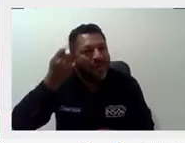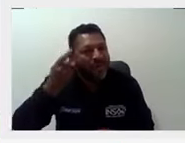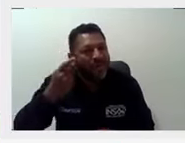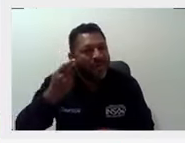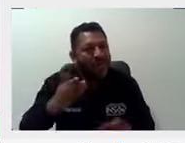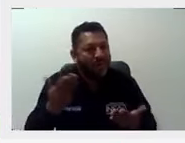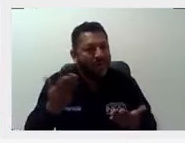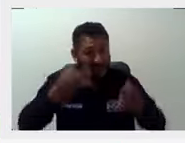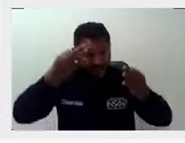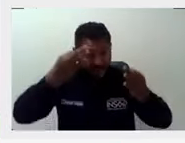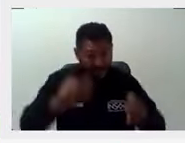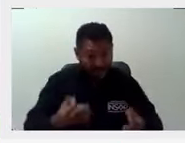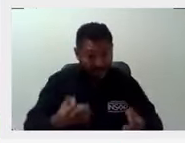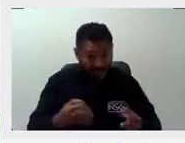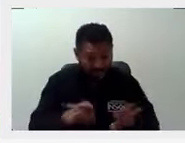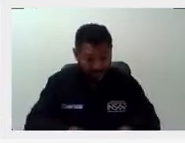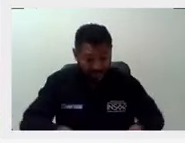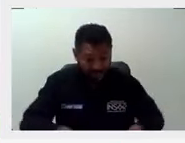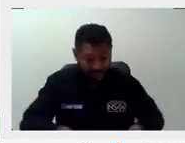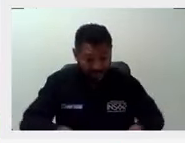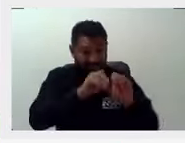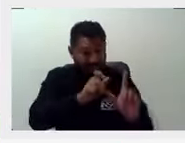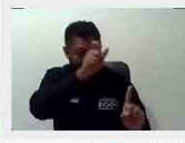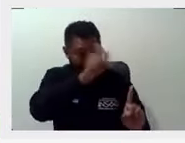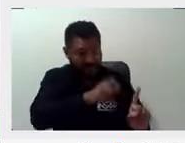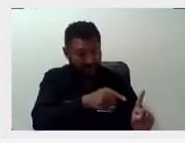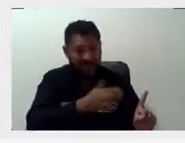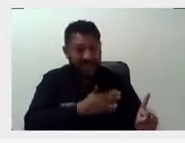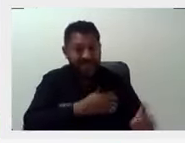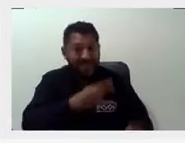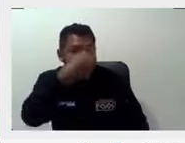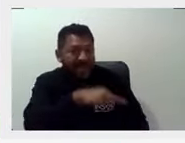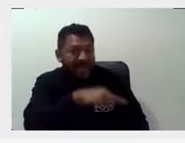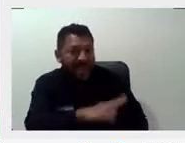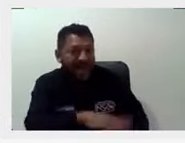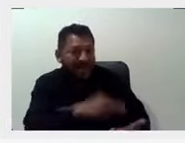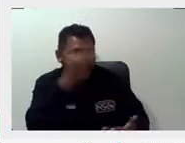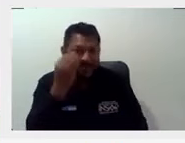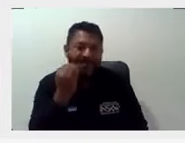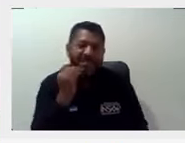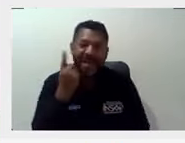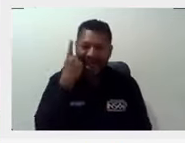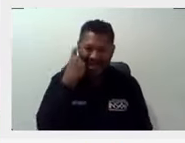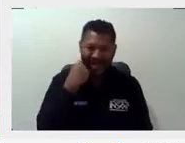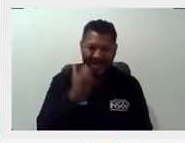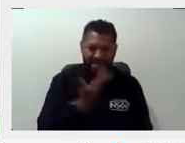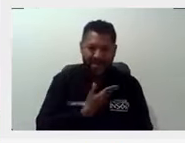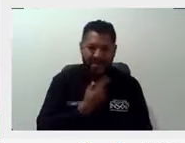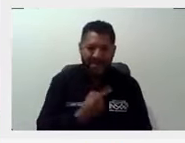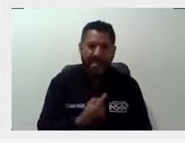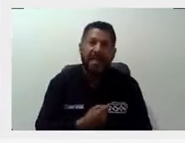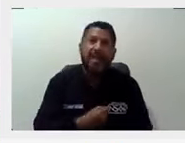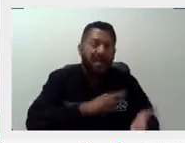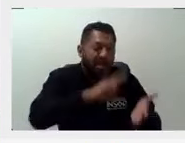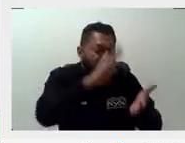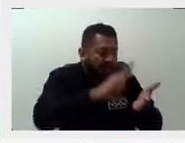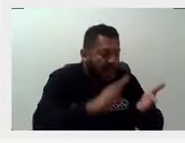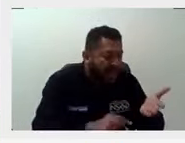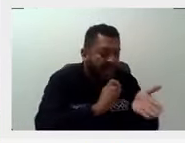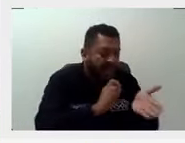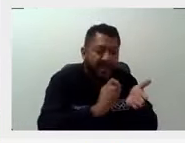lo realmente esencial y valioso que debe aprender mi hijo. Yo, por ejemplo, ayer oí a una mamá que decía, pero es que él no lee ni escribe.